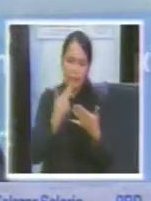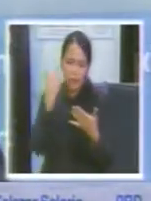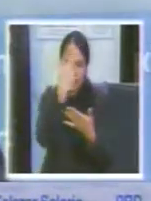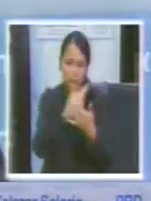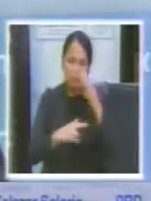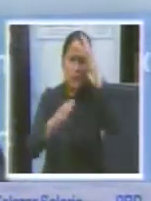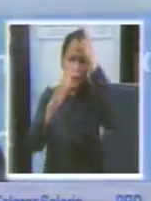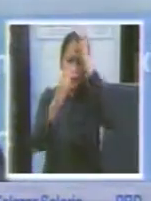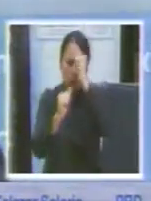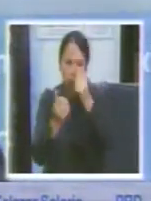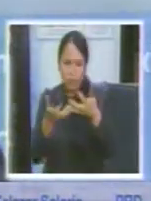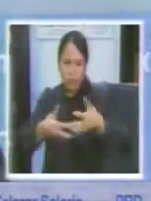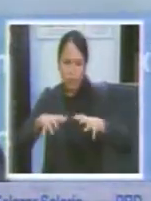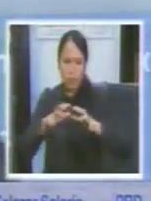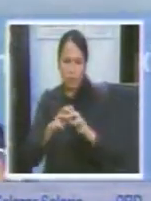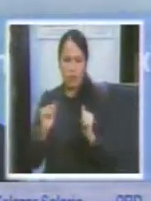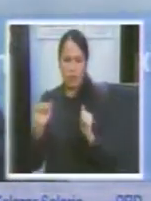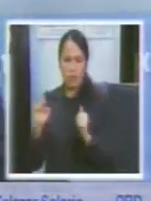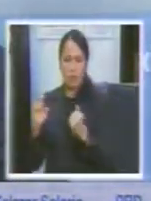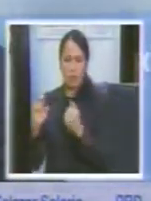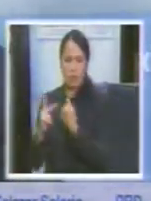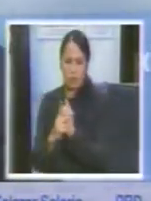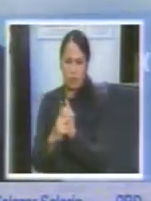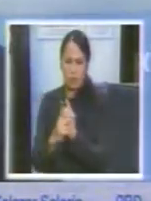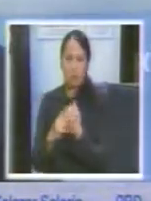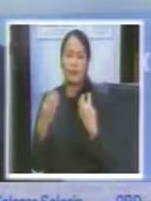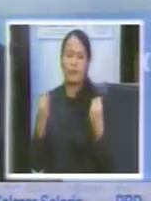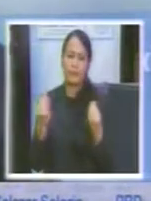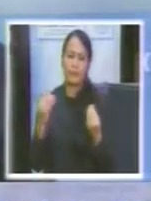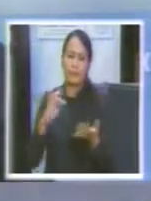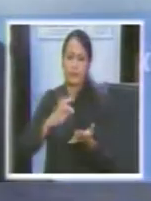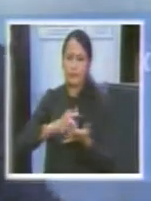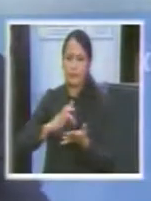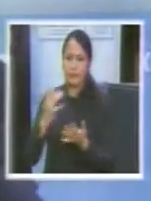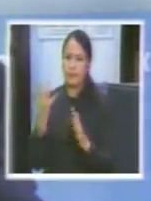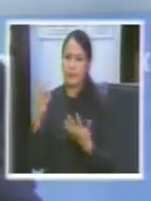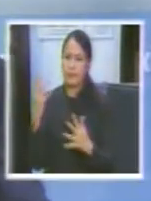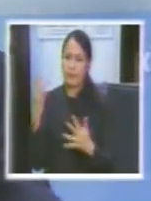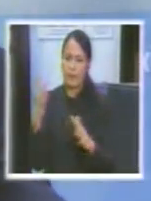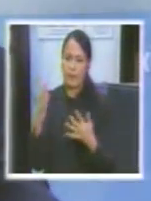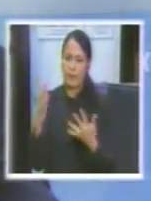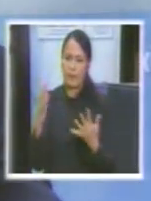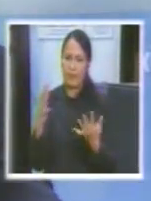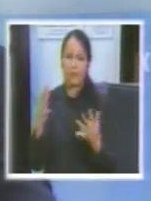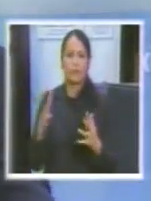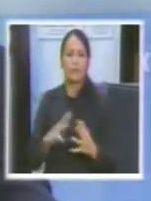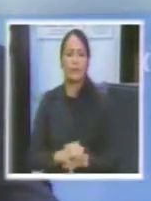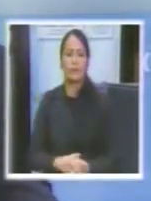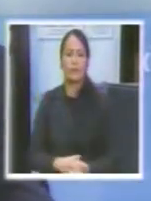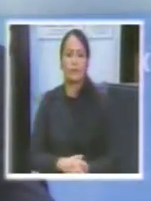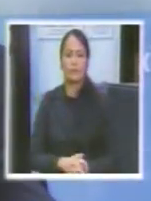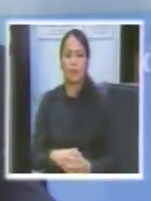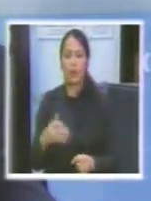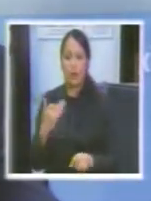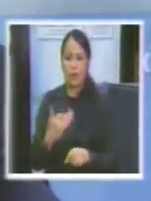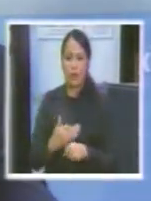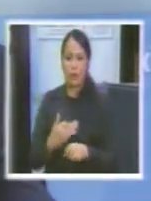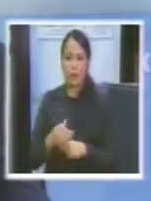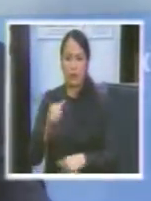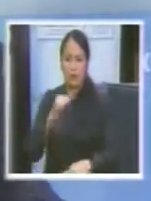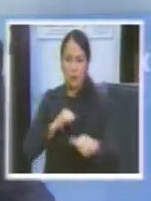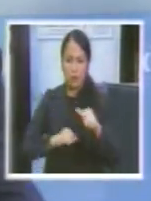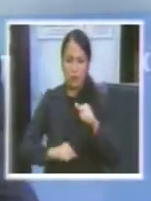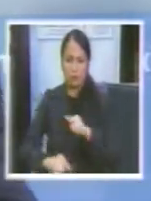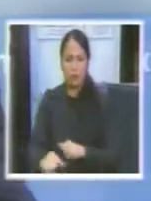Acuerdo Global México-Unión Europea. Muy bien, pues felicidades, doctor, y vamos ahora a darle el uso de